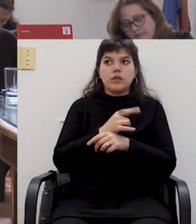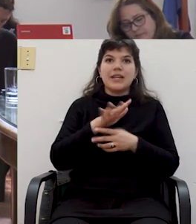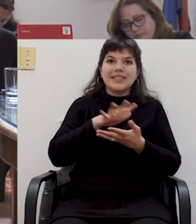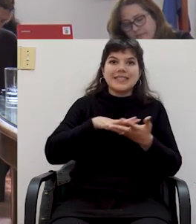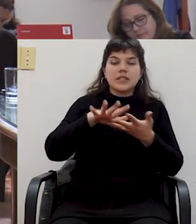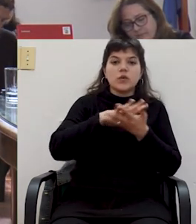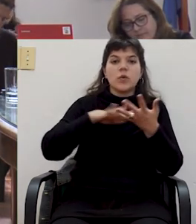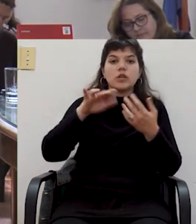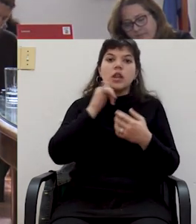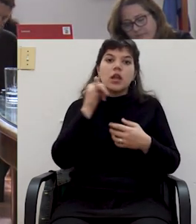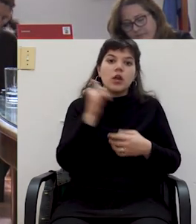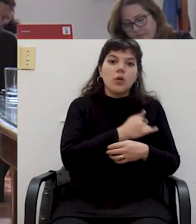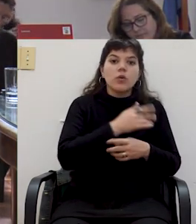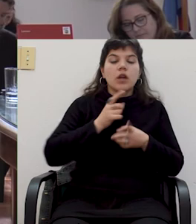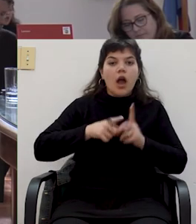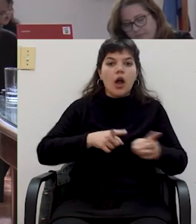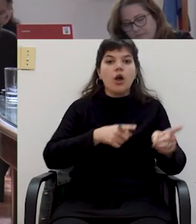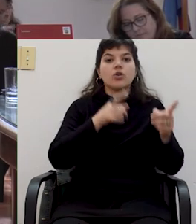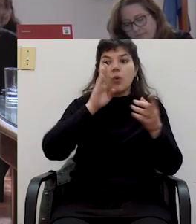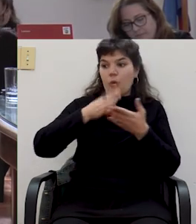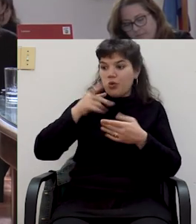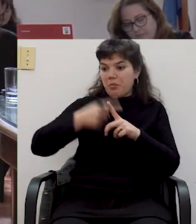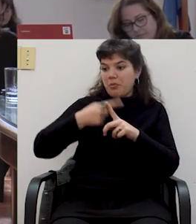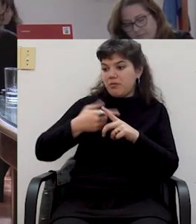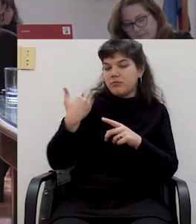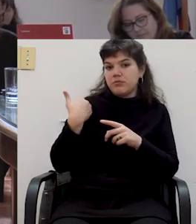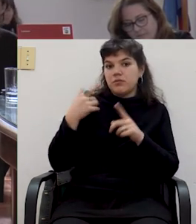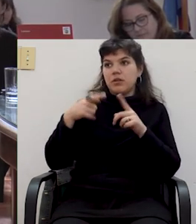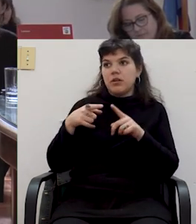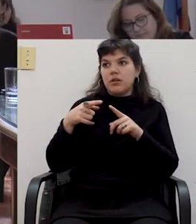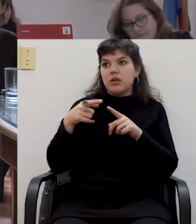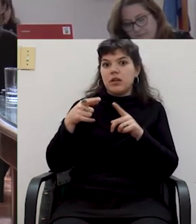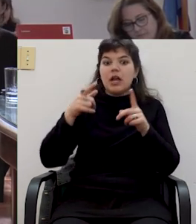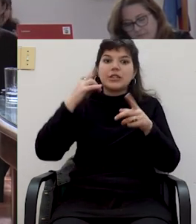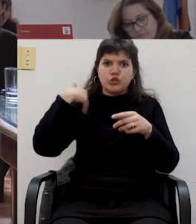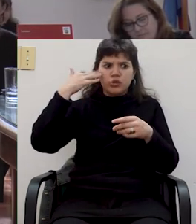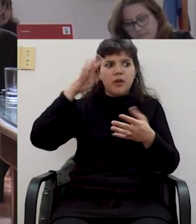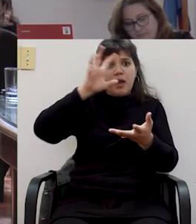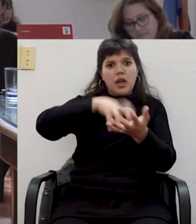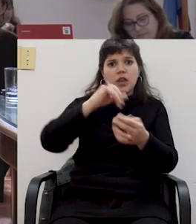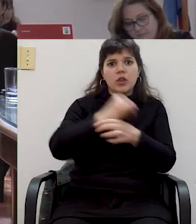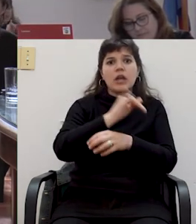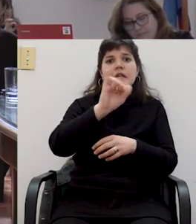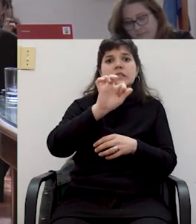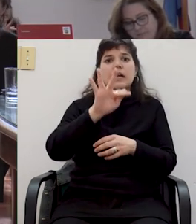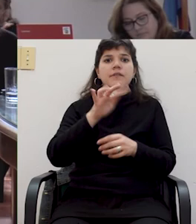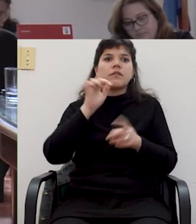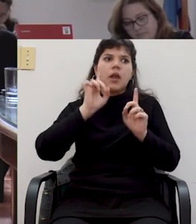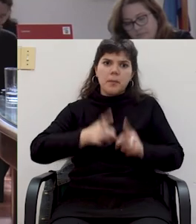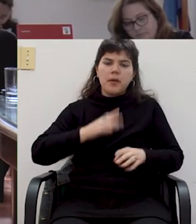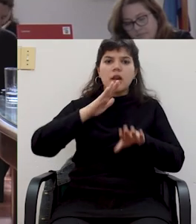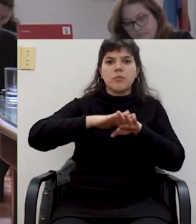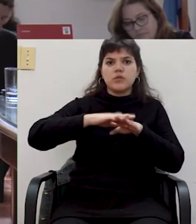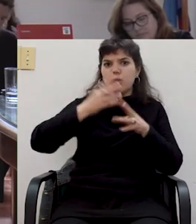Situaciones de denuncia y acoso de los últimos meses. Sabemos que el ICEF no está ajeno a este tipo de situaciones. ¿Cuáles son los recursos que están